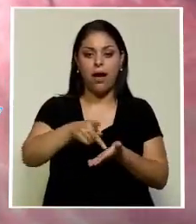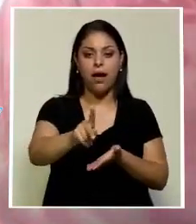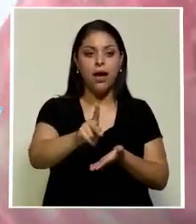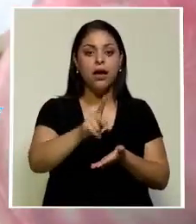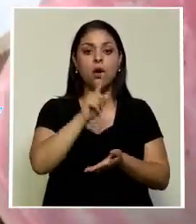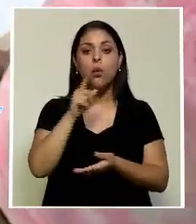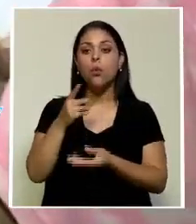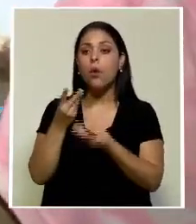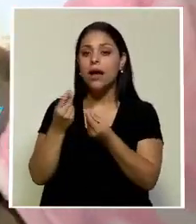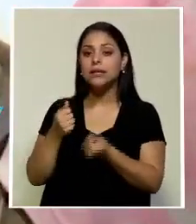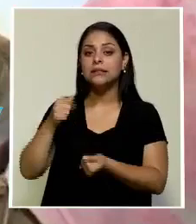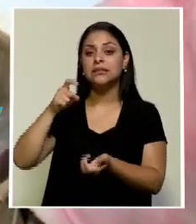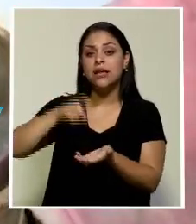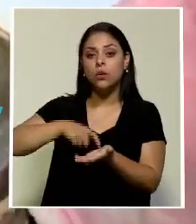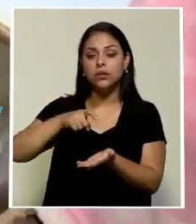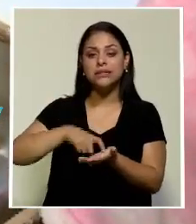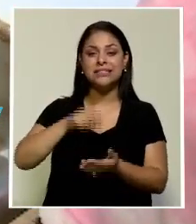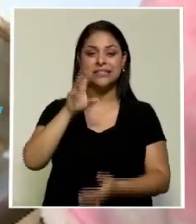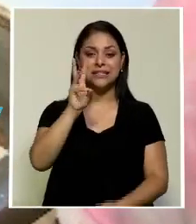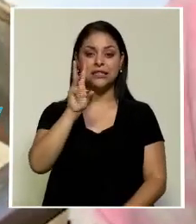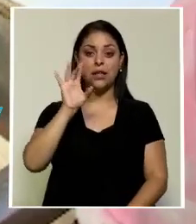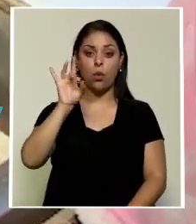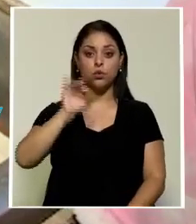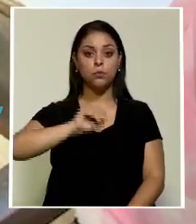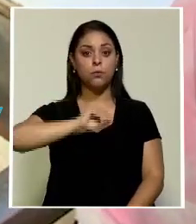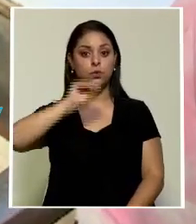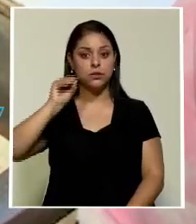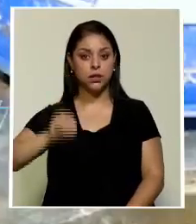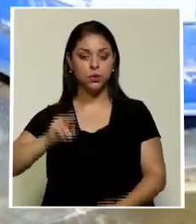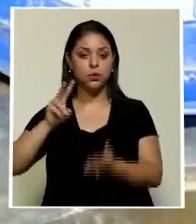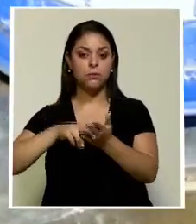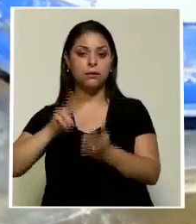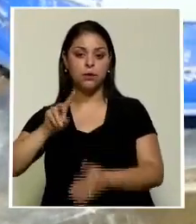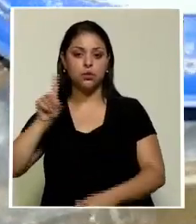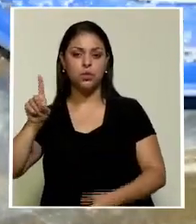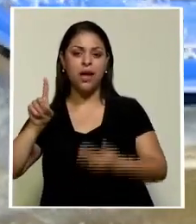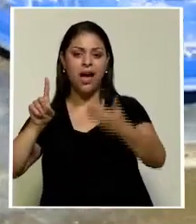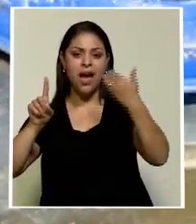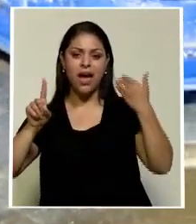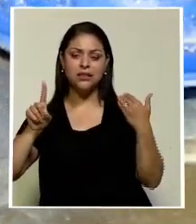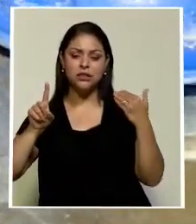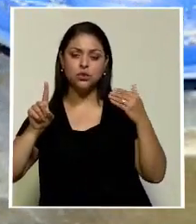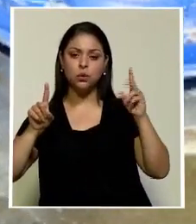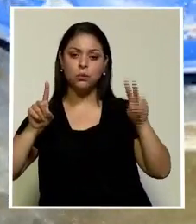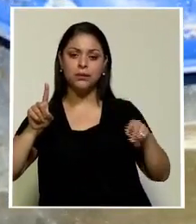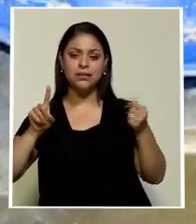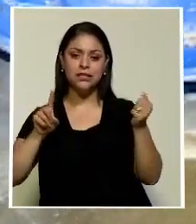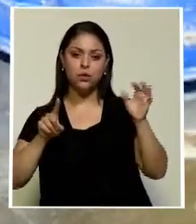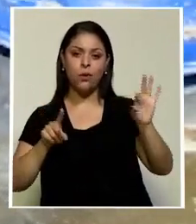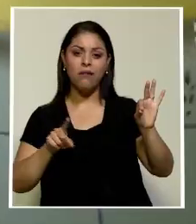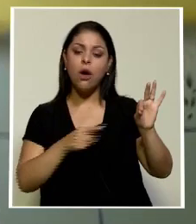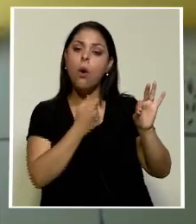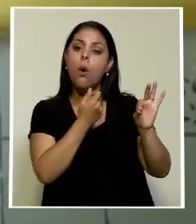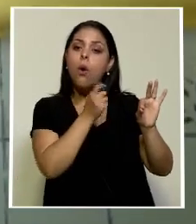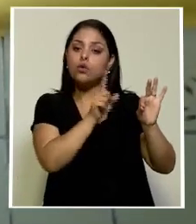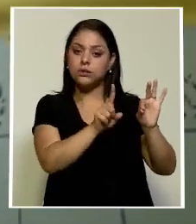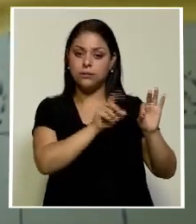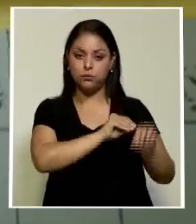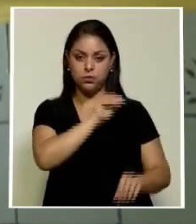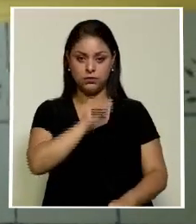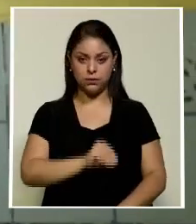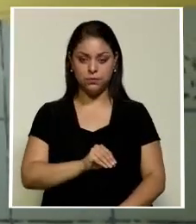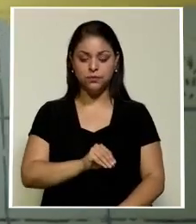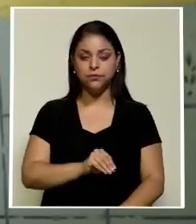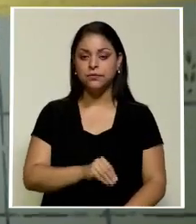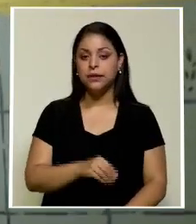un 68% en el 2021, mientras que para el 2019 era de 11,48%. En el caso